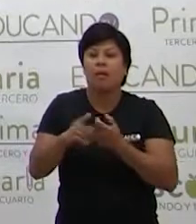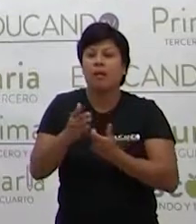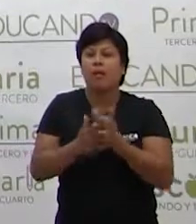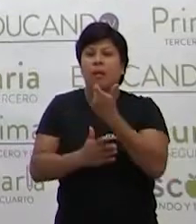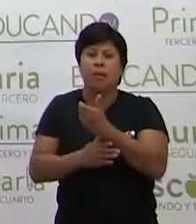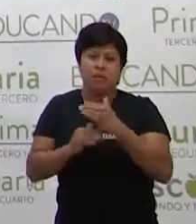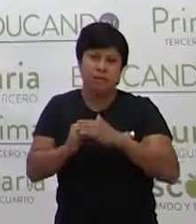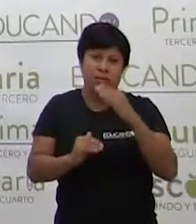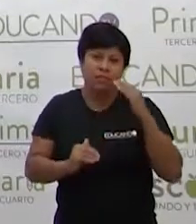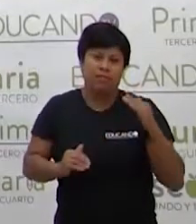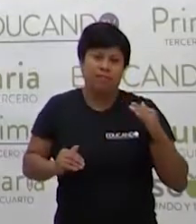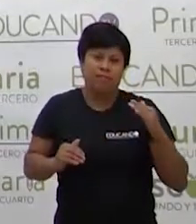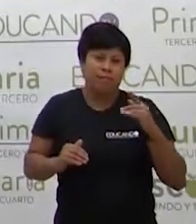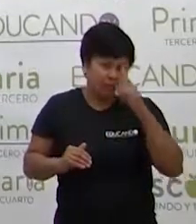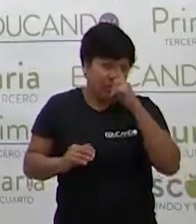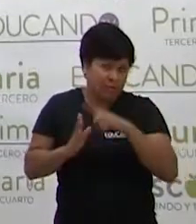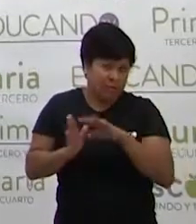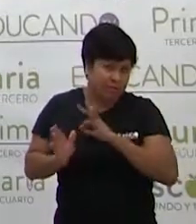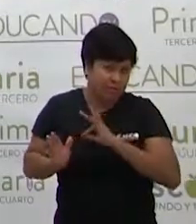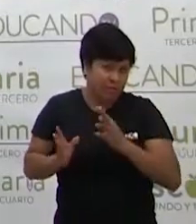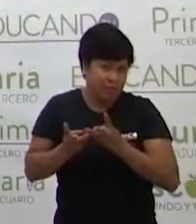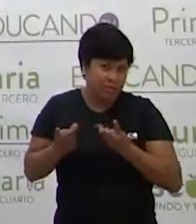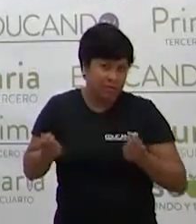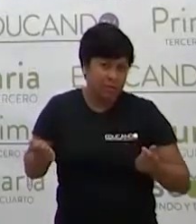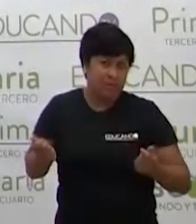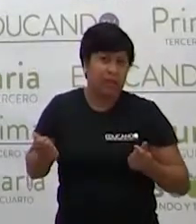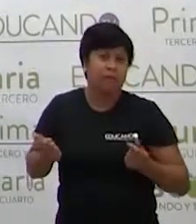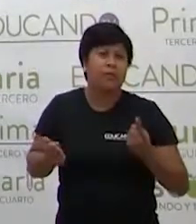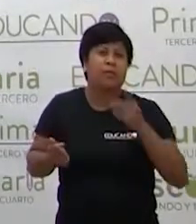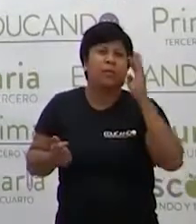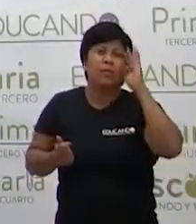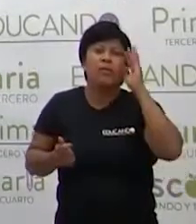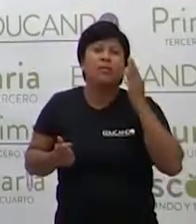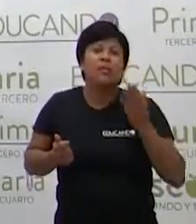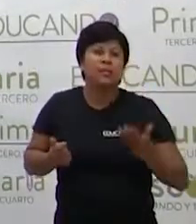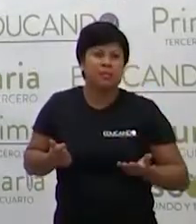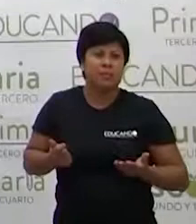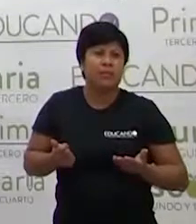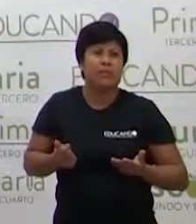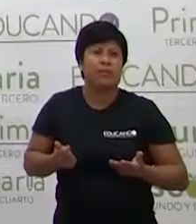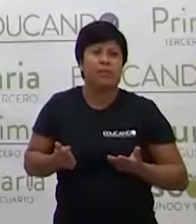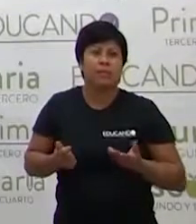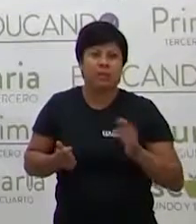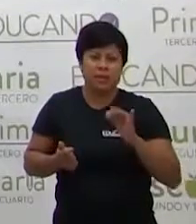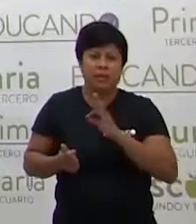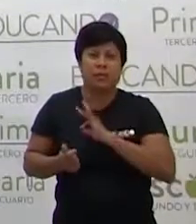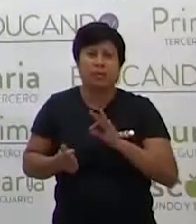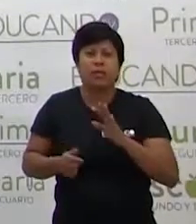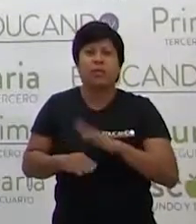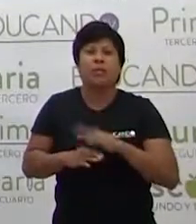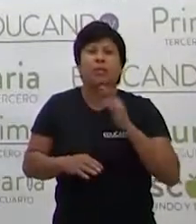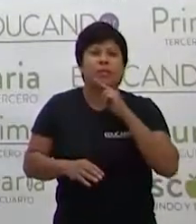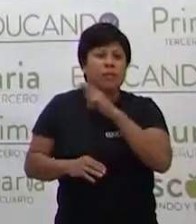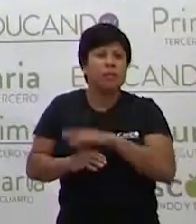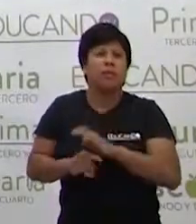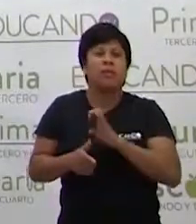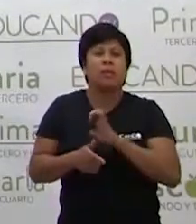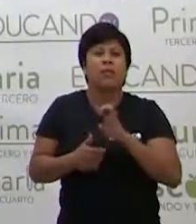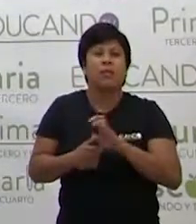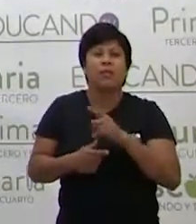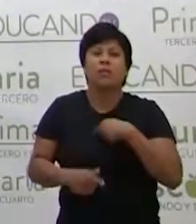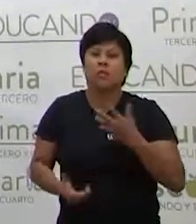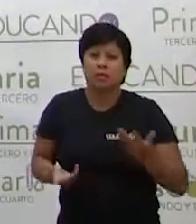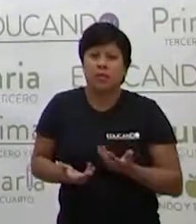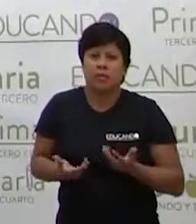más. ¿O quieres que lo resolvamos? ¿Tú qué dices? Ya lo podemos hacer, pero bien rápido, ¿verdad? Entonces lo